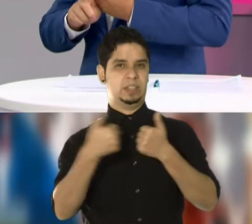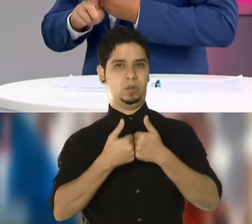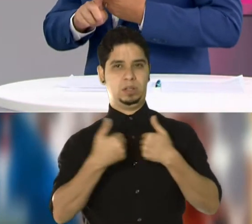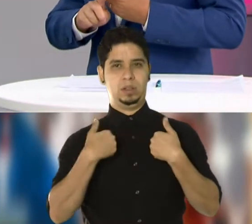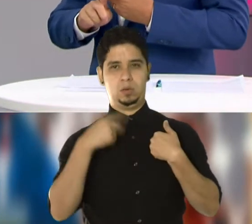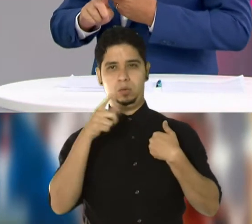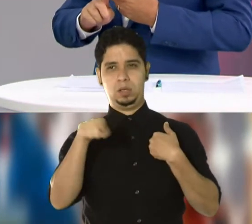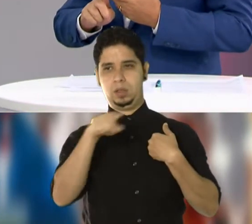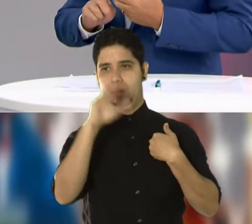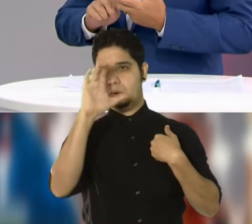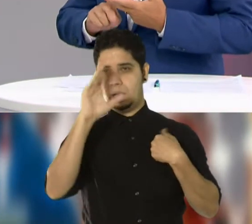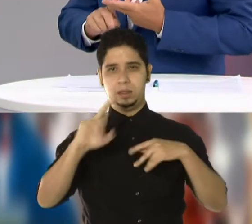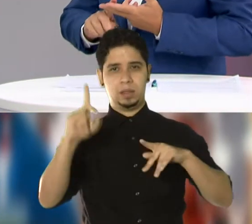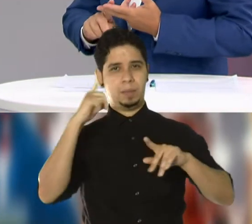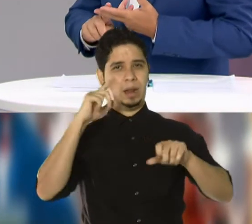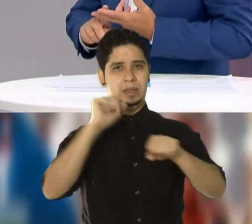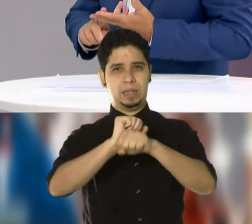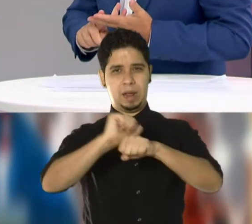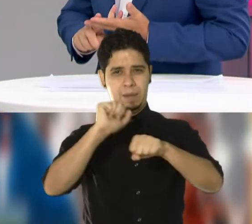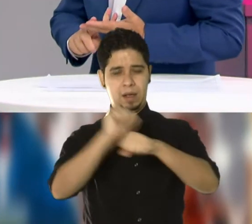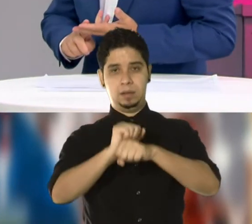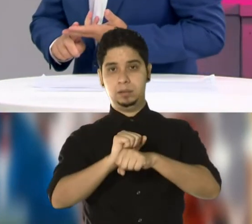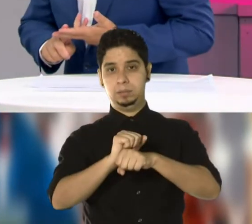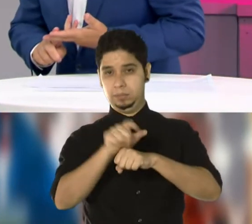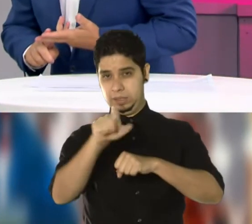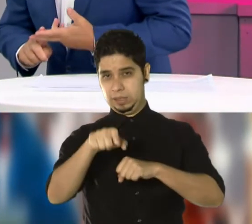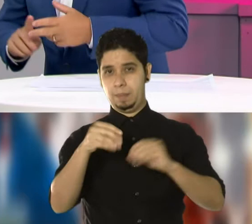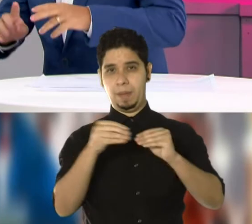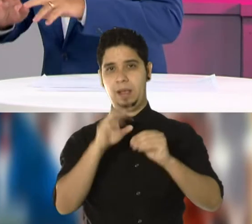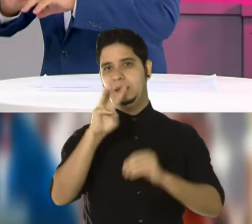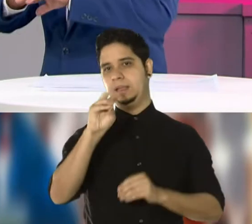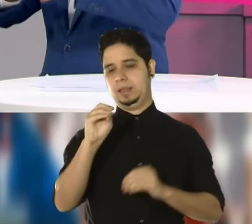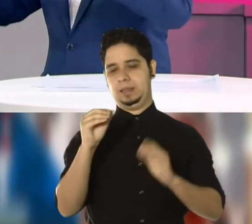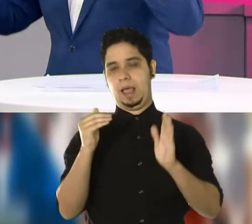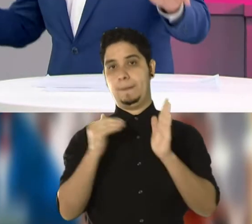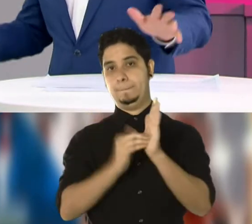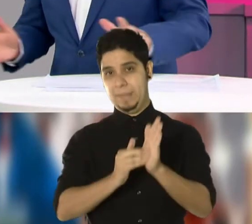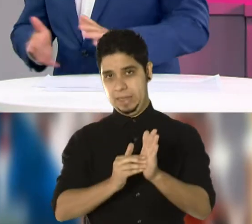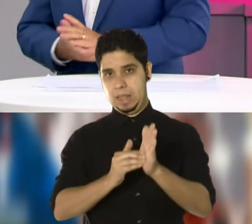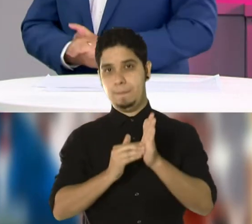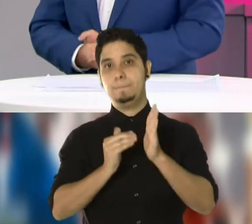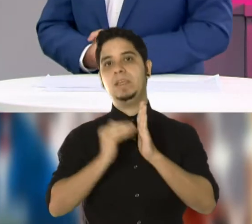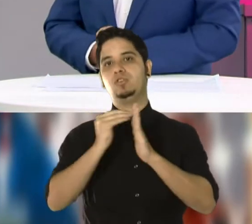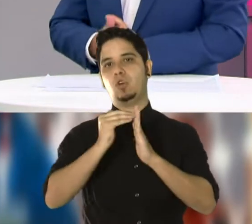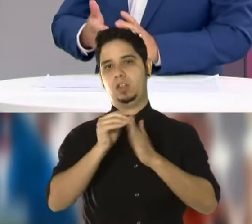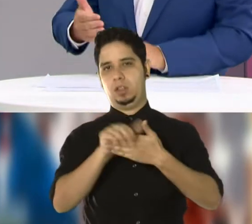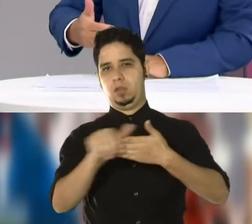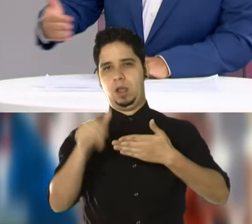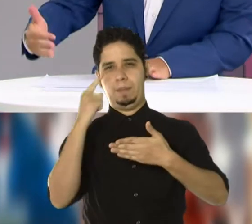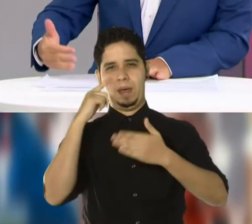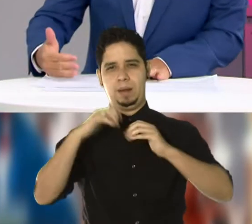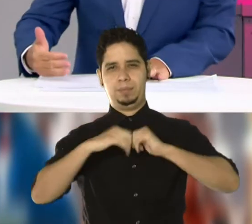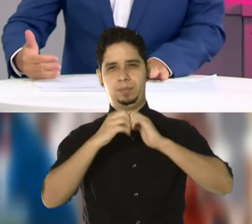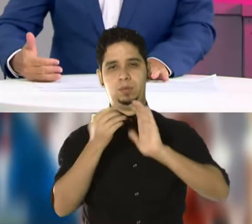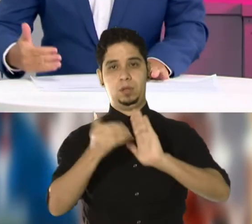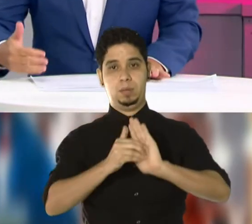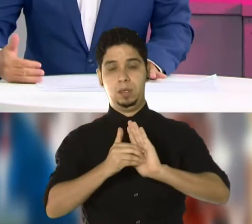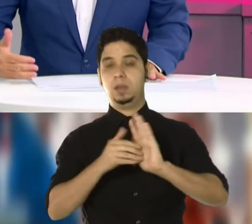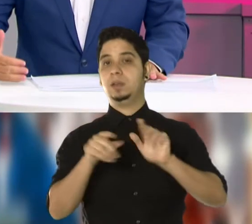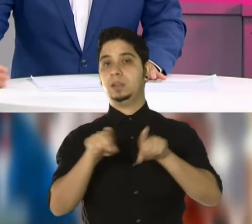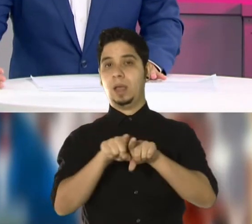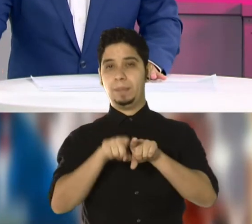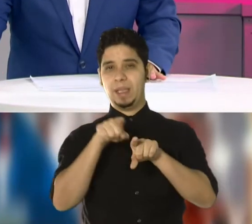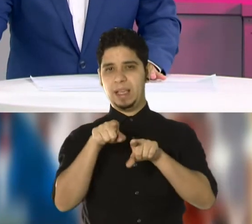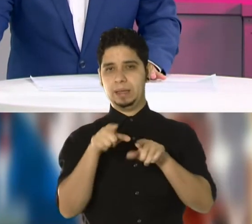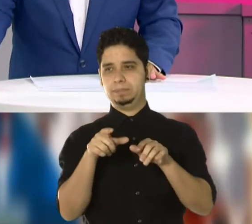obra, es sobre $60,000 millones para una reconstrucción total, y el reto de poder cumplir